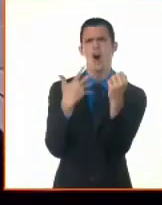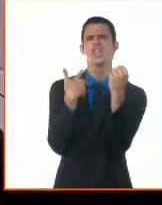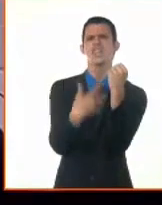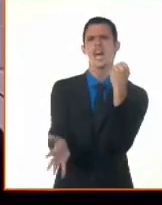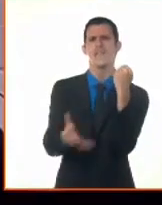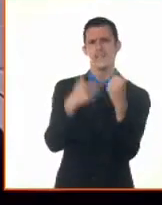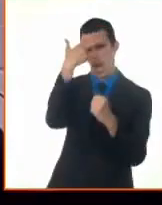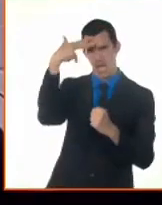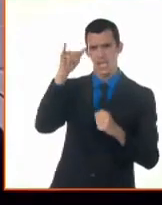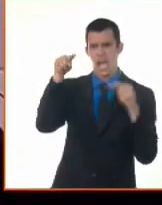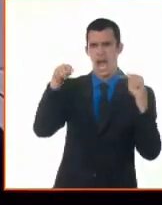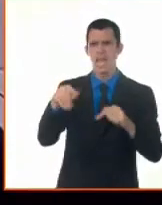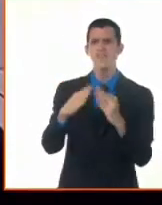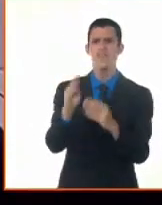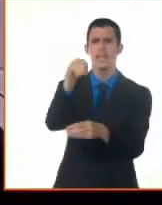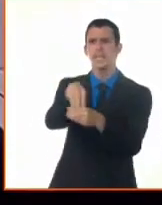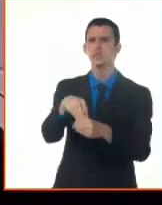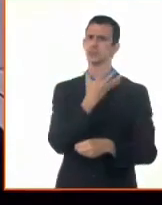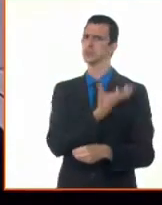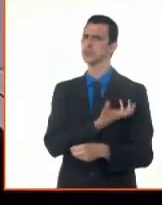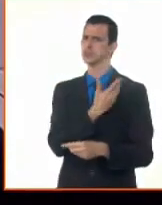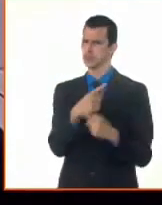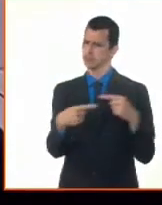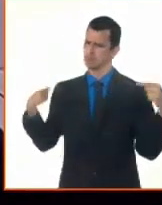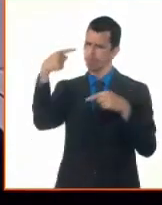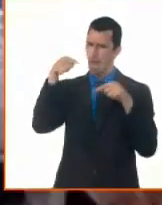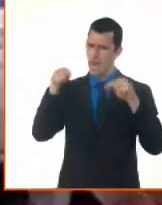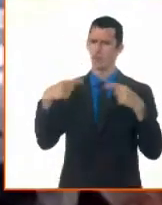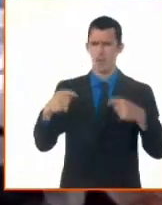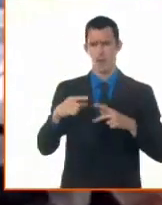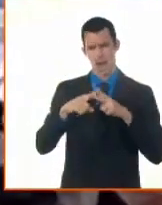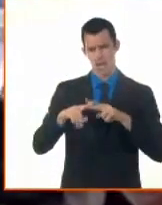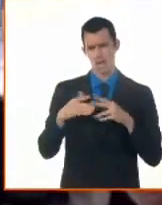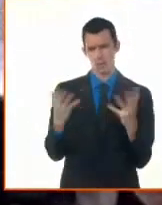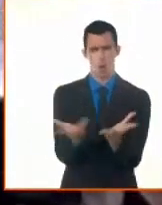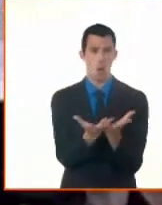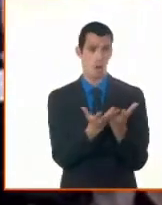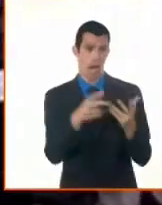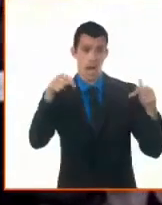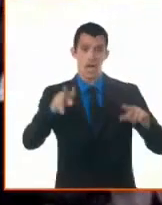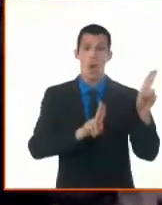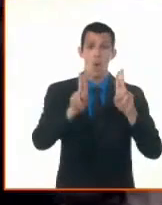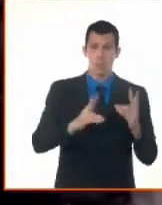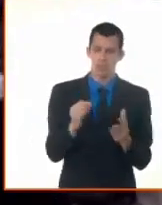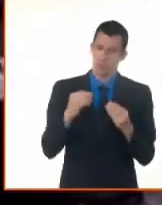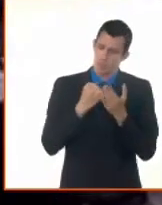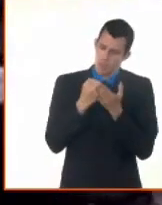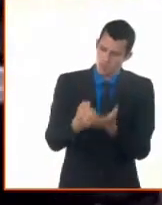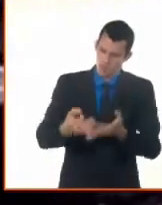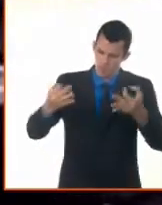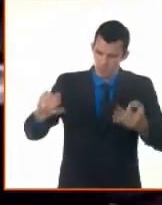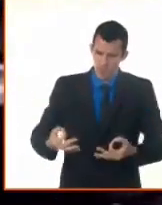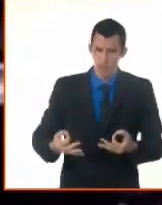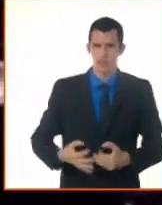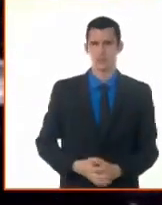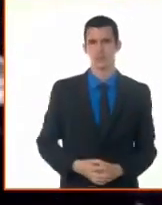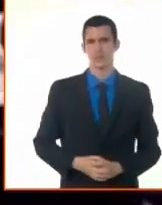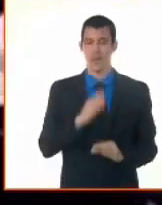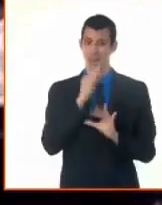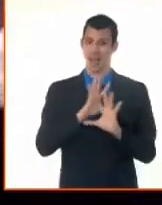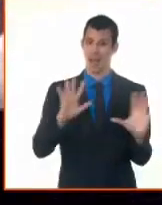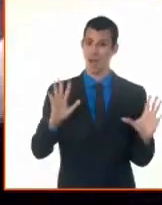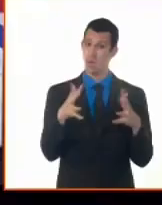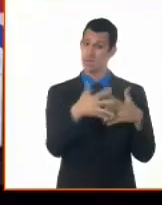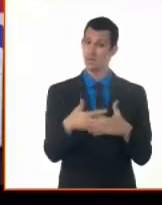como Cuba Venezuela y Nicaragua para denunciar el bloqueo y las sanciones económicas que los Estados Unidos mantiene contra